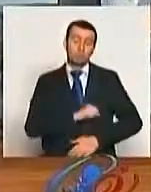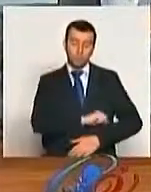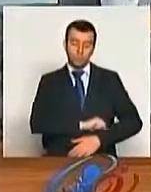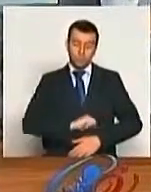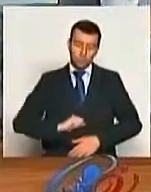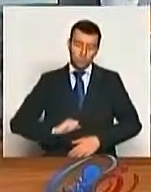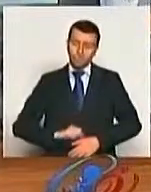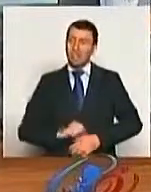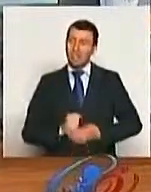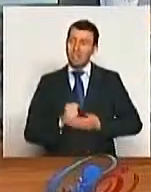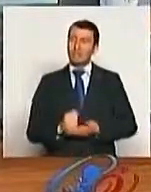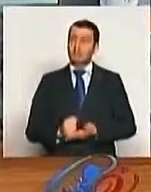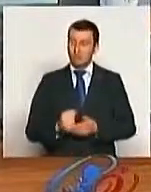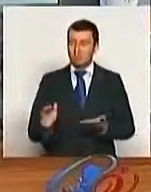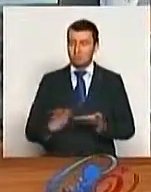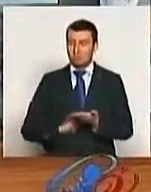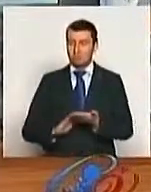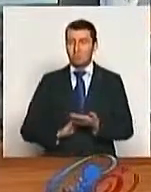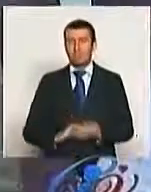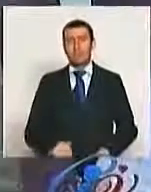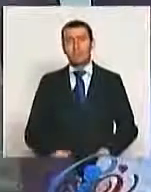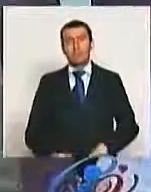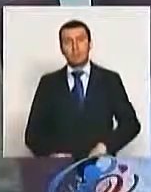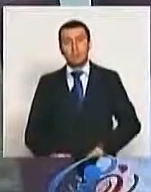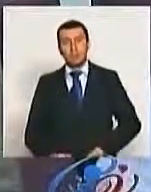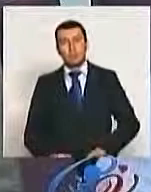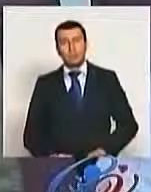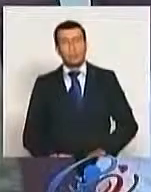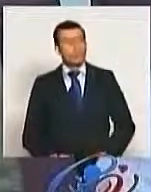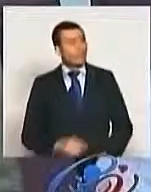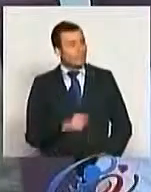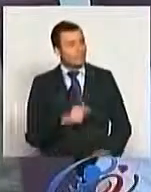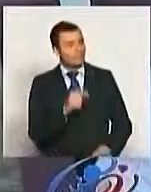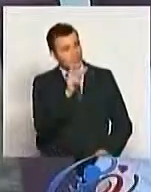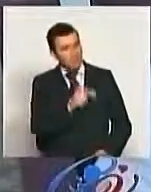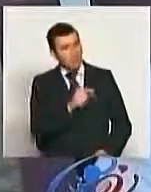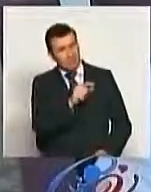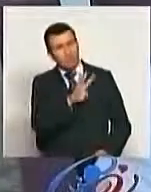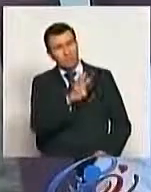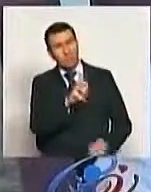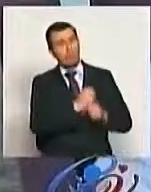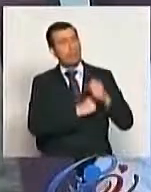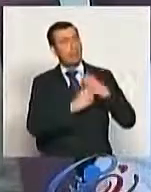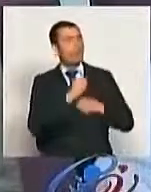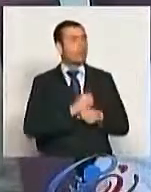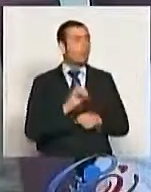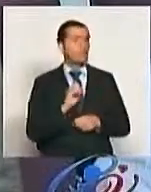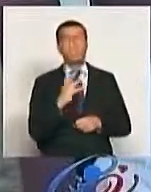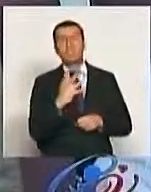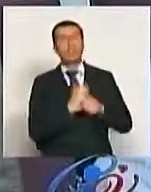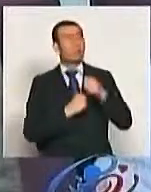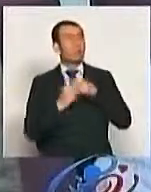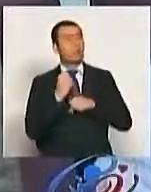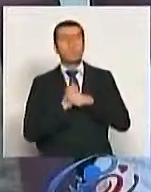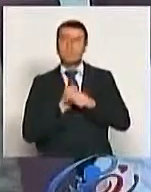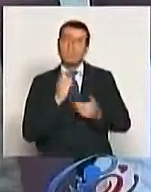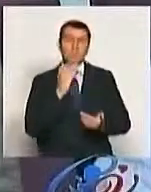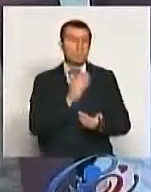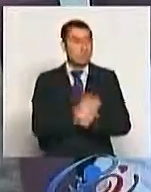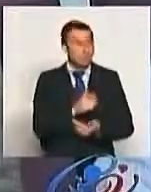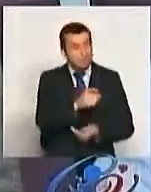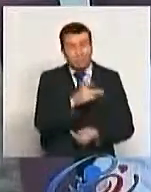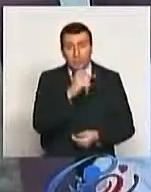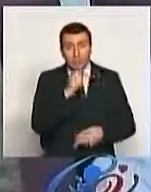Yo creo que no es quedarnos tranquilos con las personas que dicen hace 9 años o 5, en fin, no se hacen una